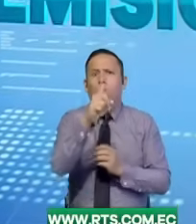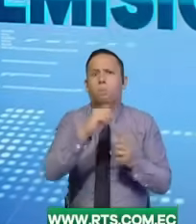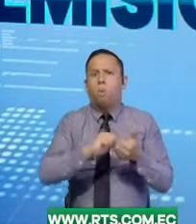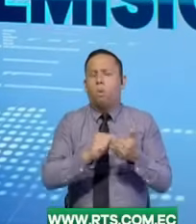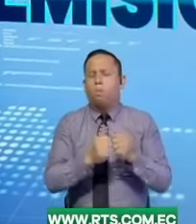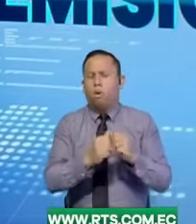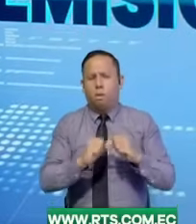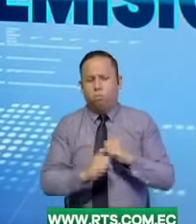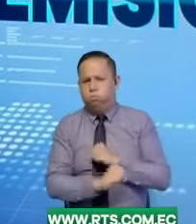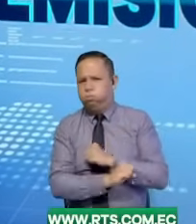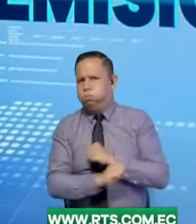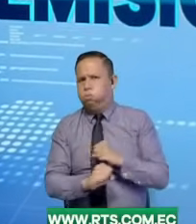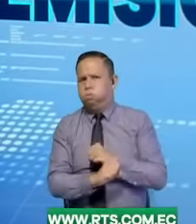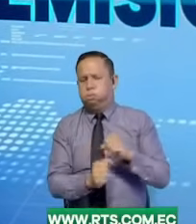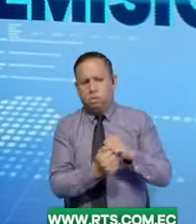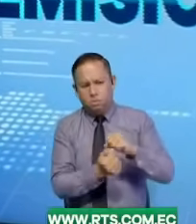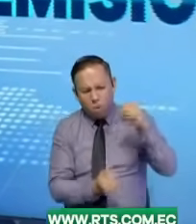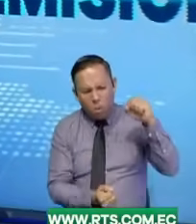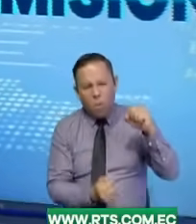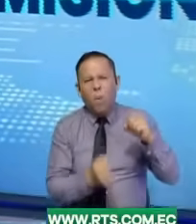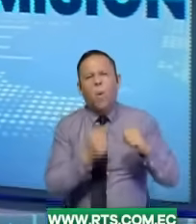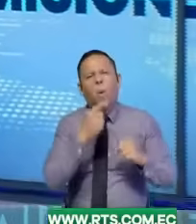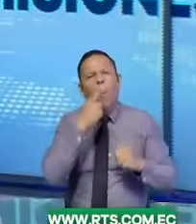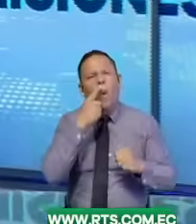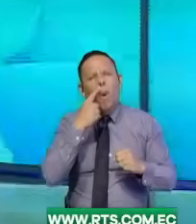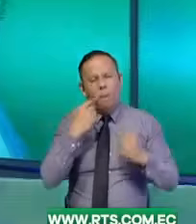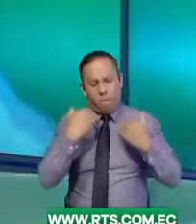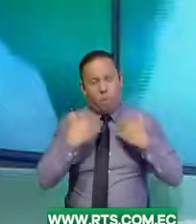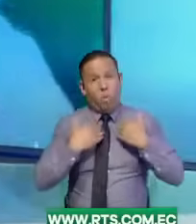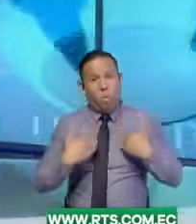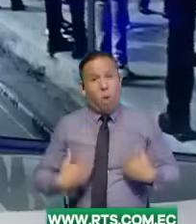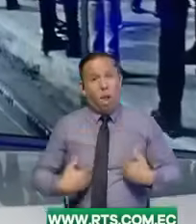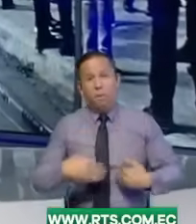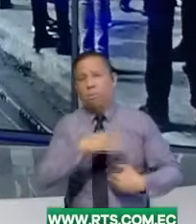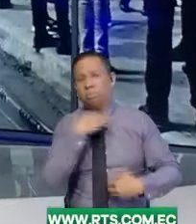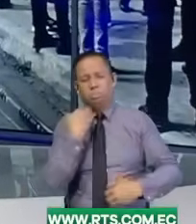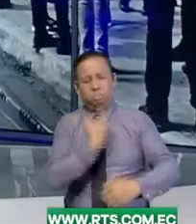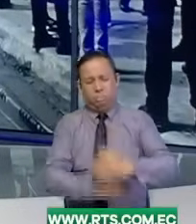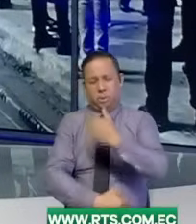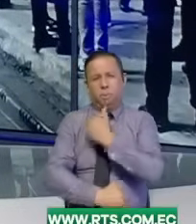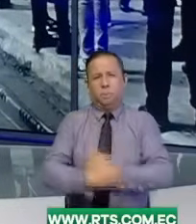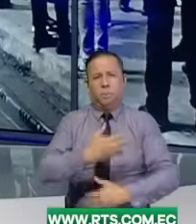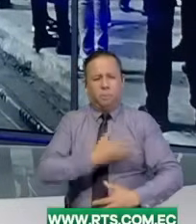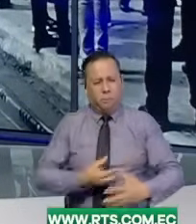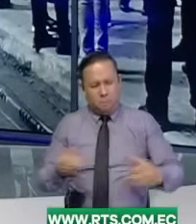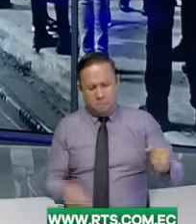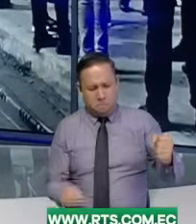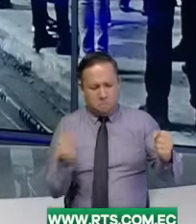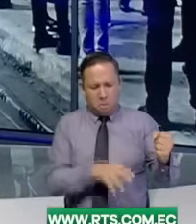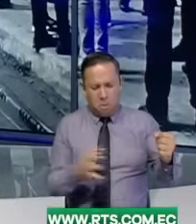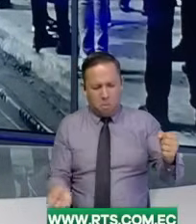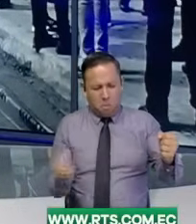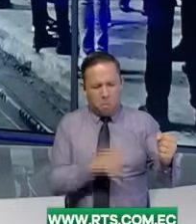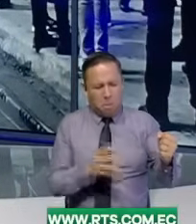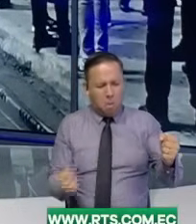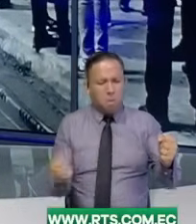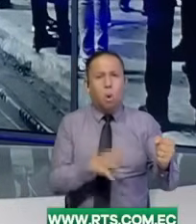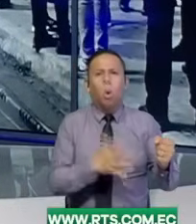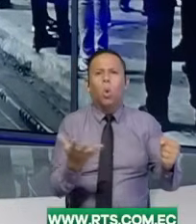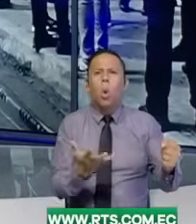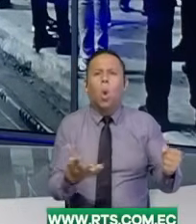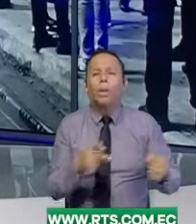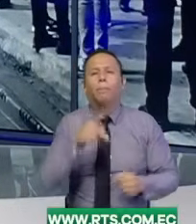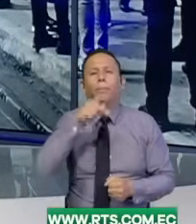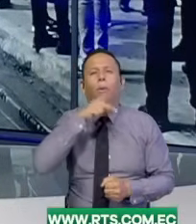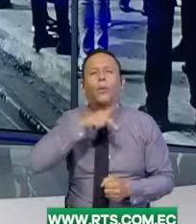macabro. Hallan el cuerpo descuartizado de un hombre en Puerto Viejo, provincia de Manabí. Las partes del cadáver fueron encontradas en